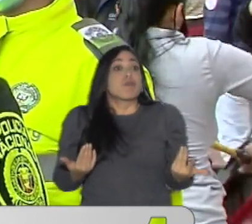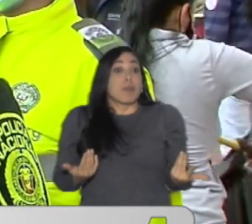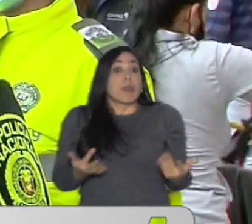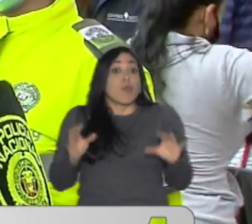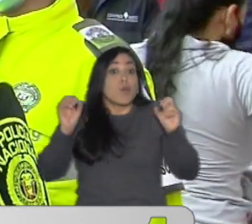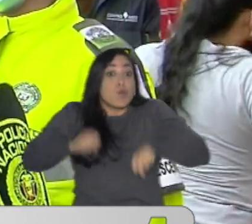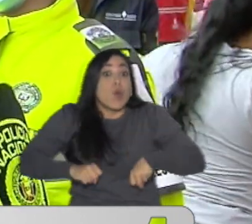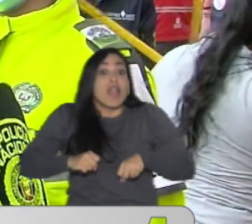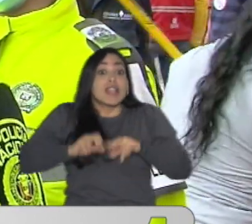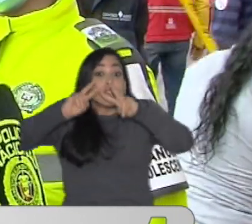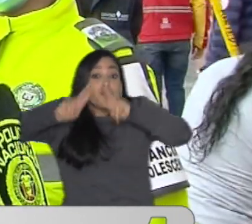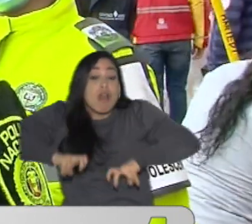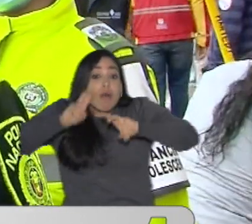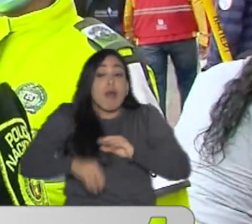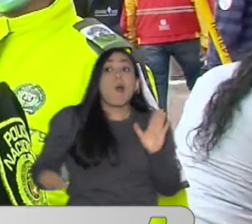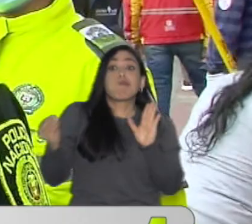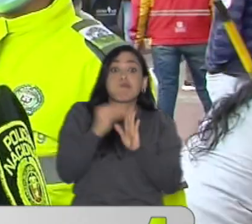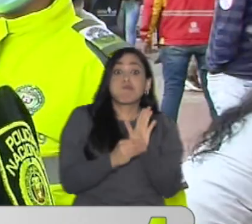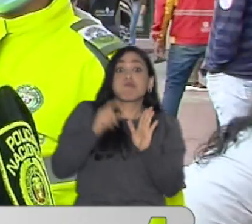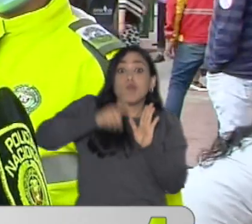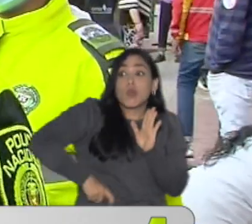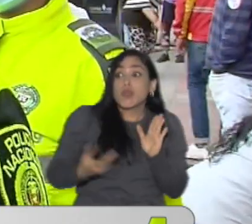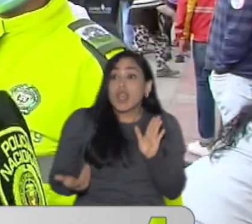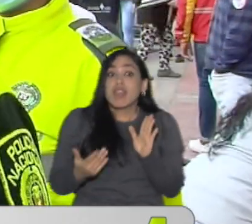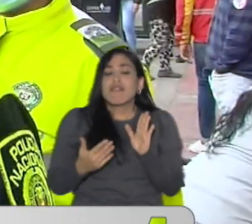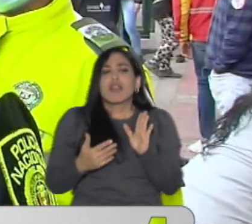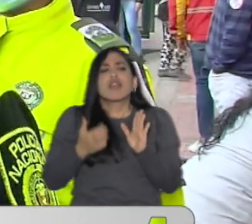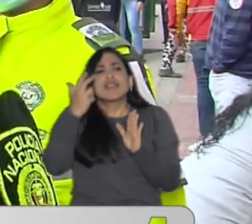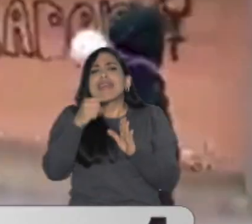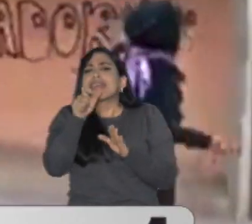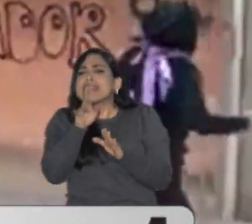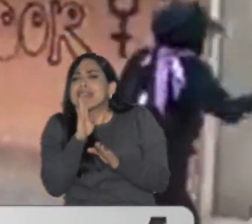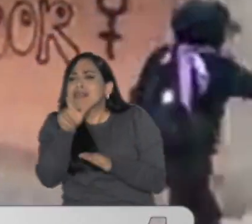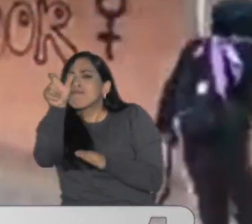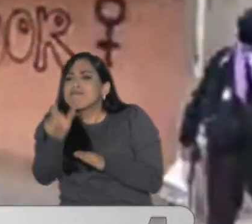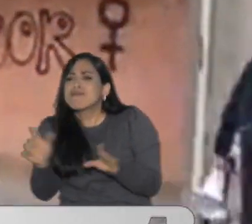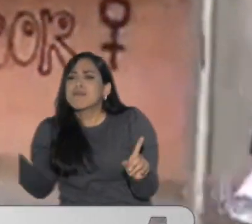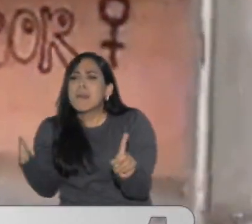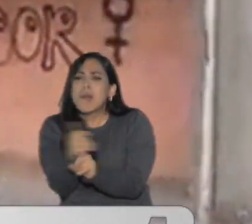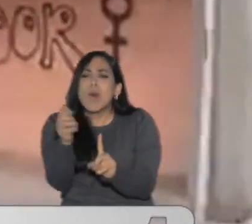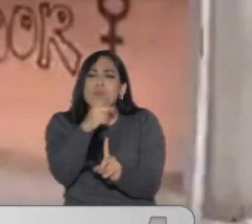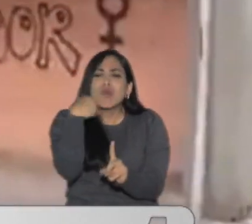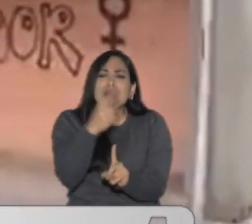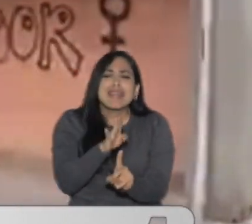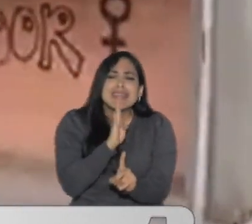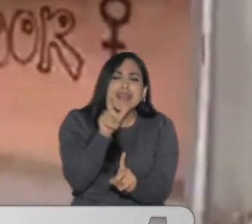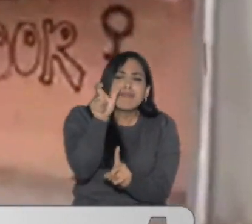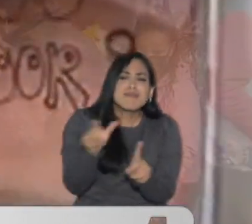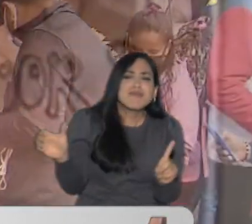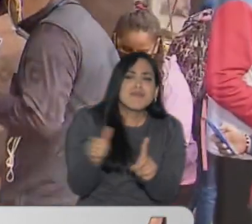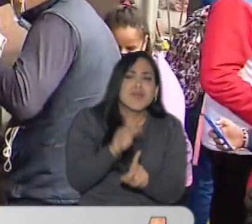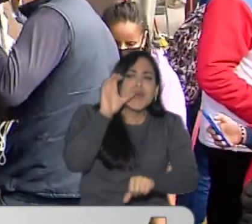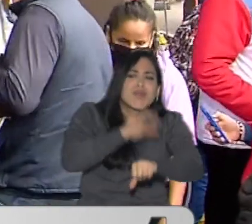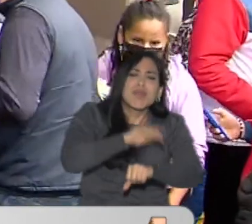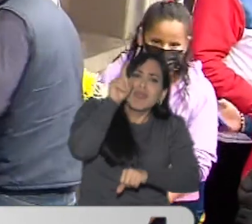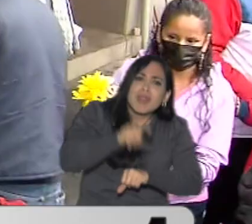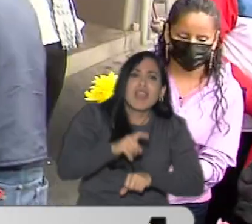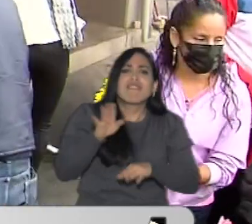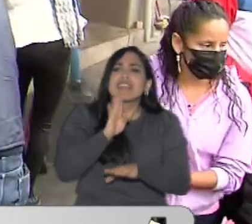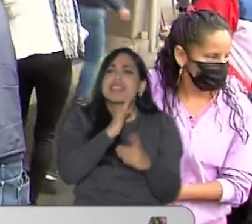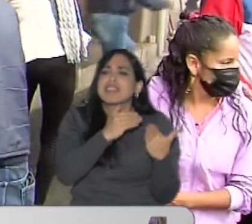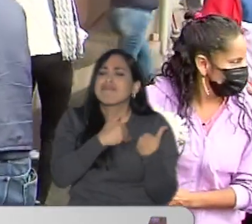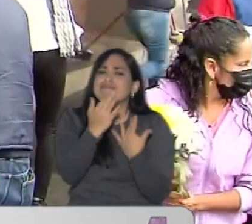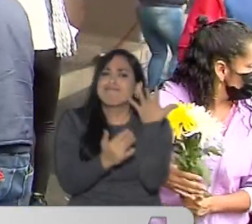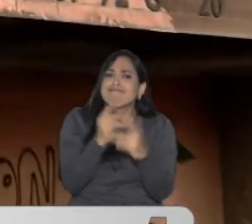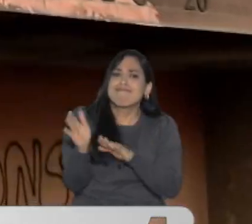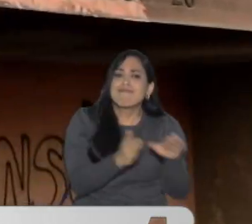haga parte de la investigación y obviamente lograr la identificación, individualización y posterior captura de estas personas. Con baldes